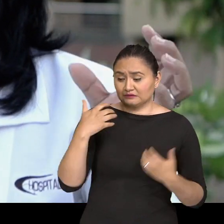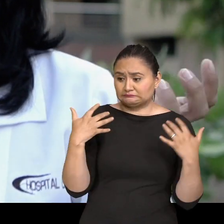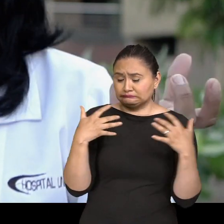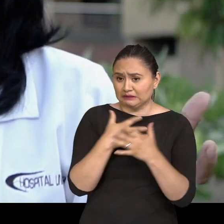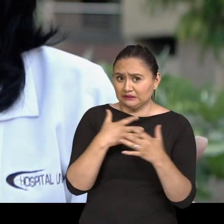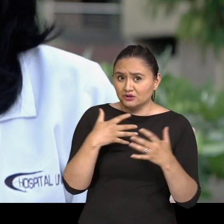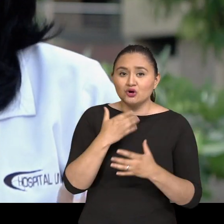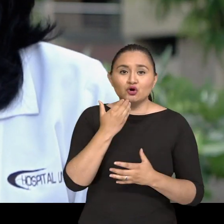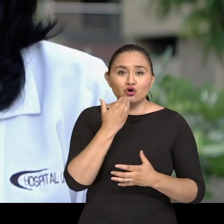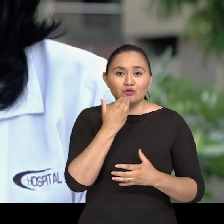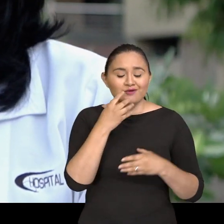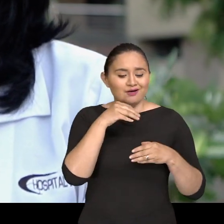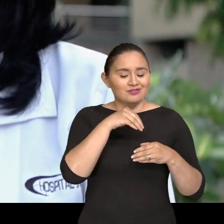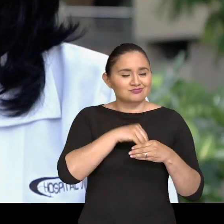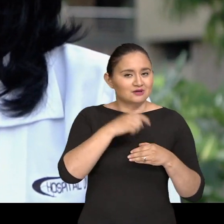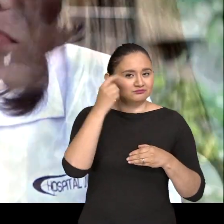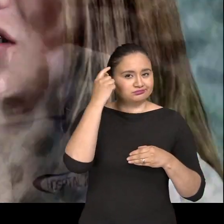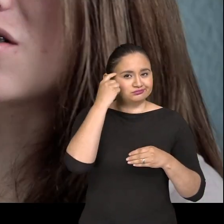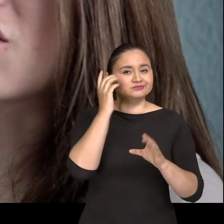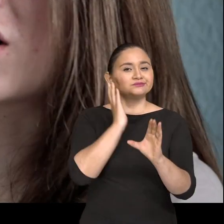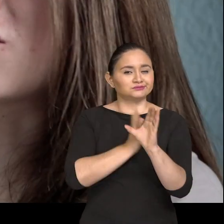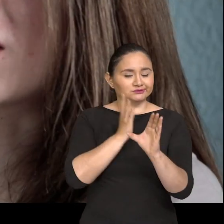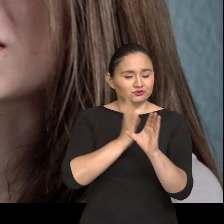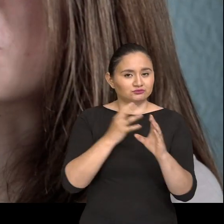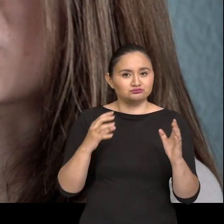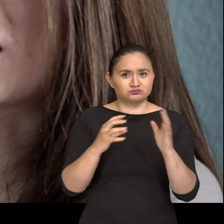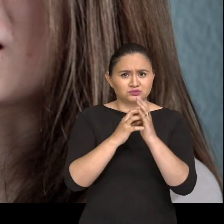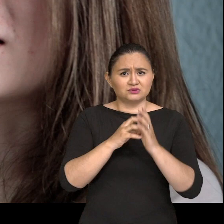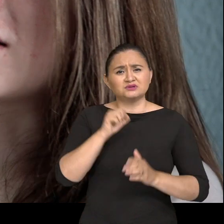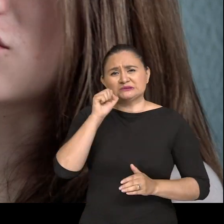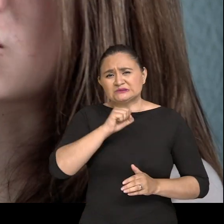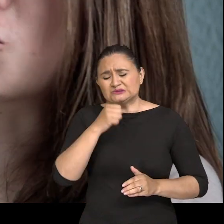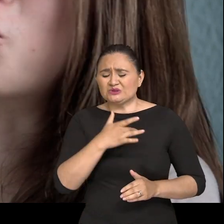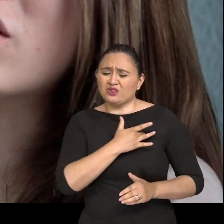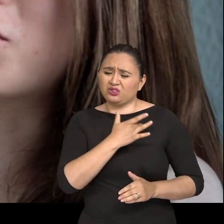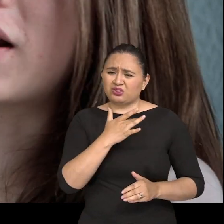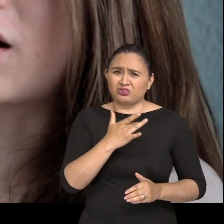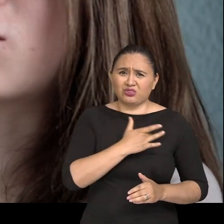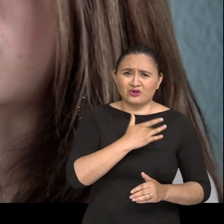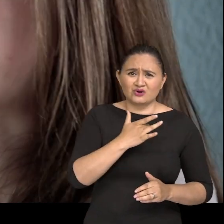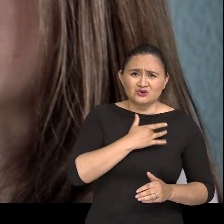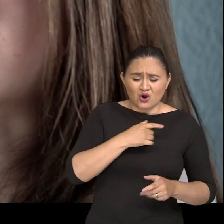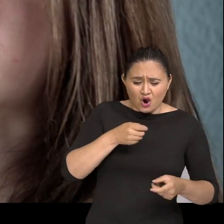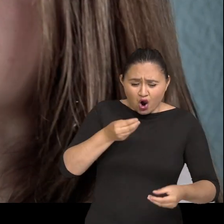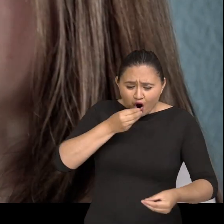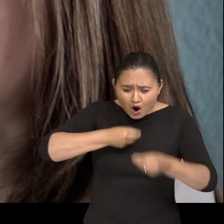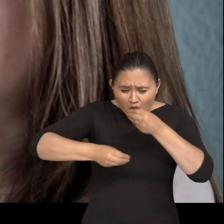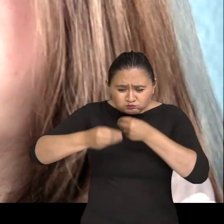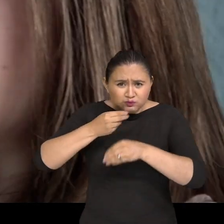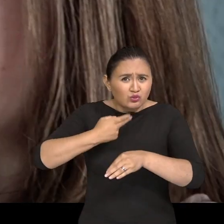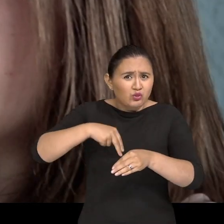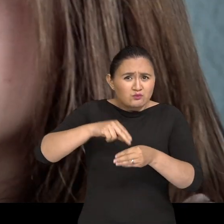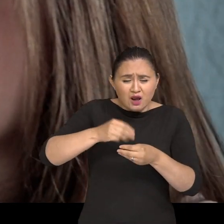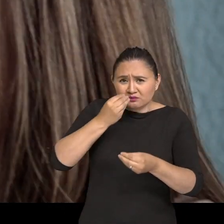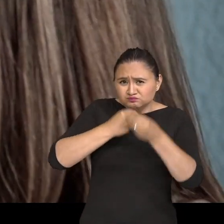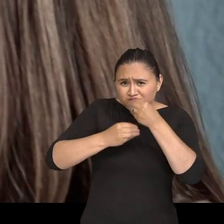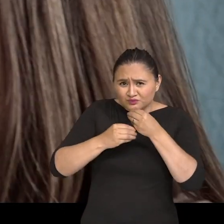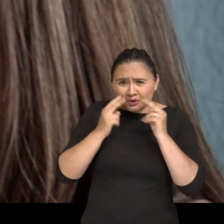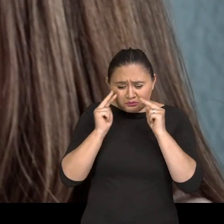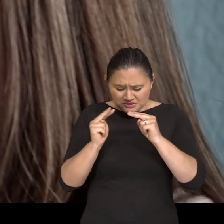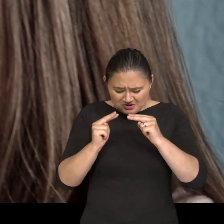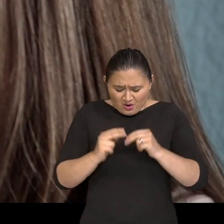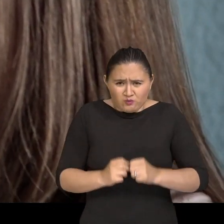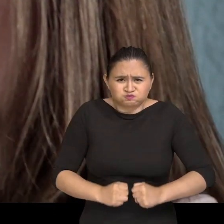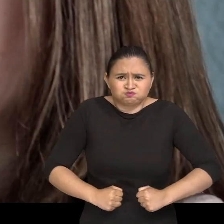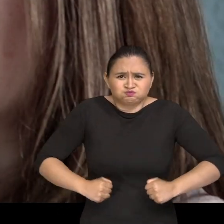parte psicológica es la afectada sigo con anorexia porque siento que no puedo manejar una comida normal yo me veo gorda